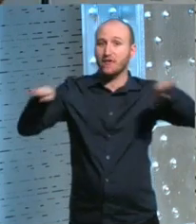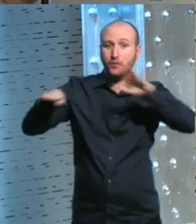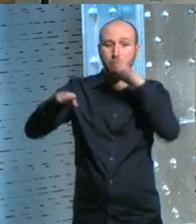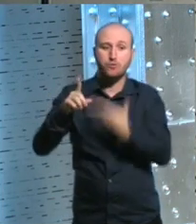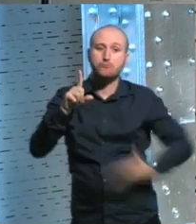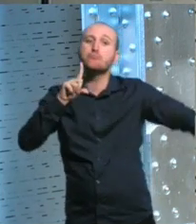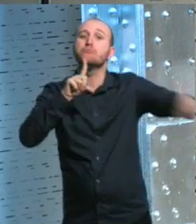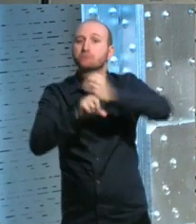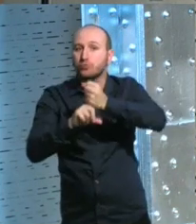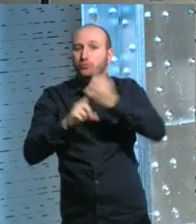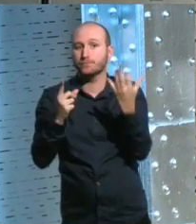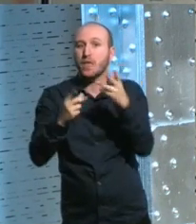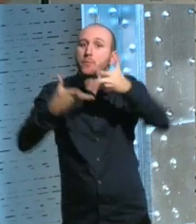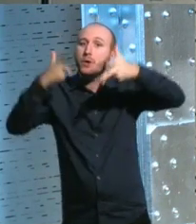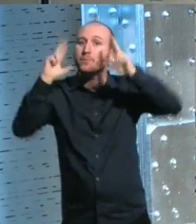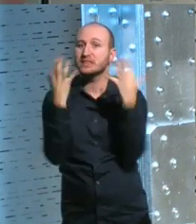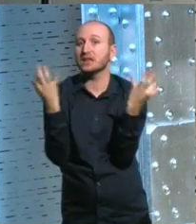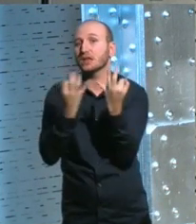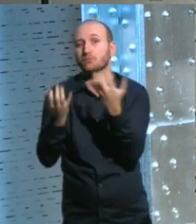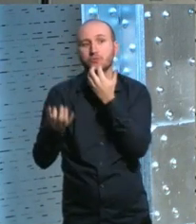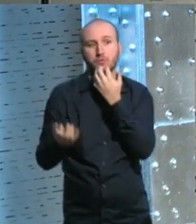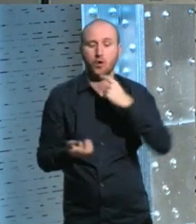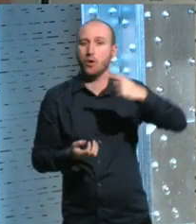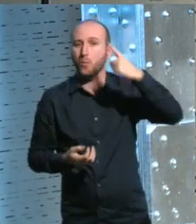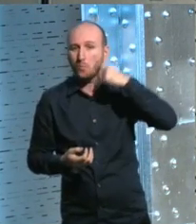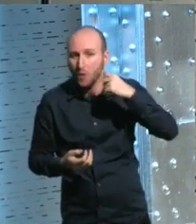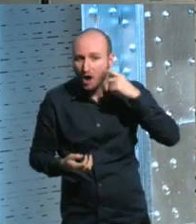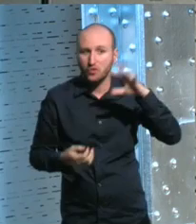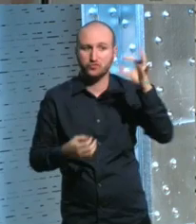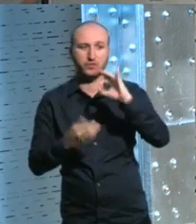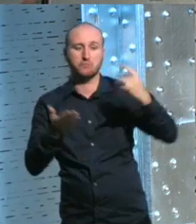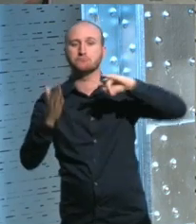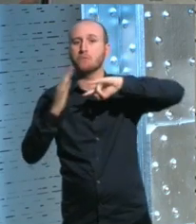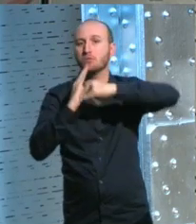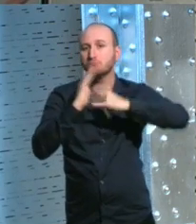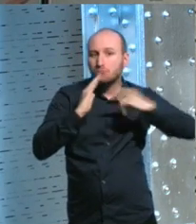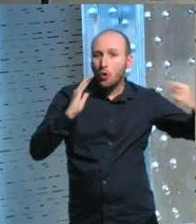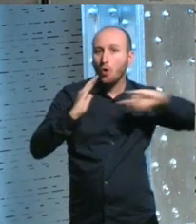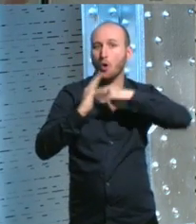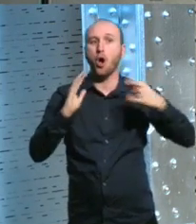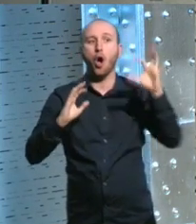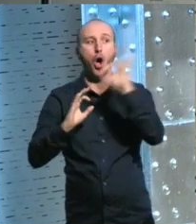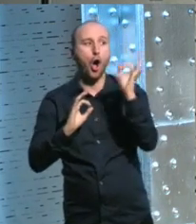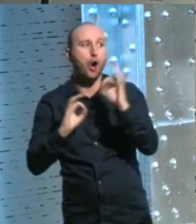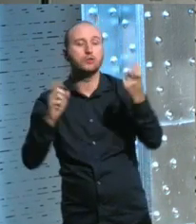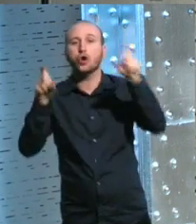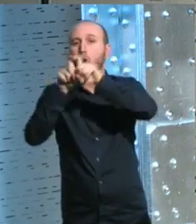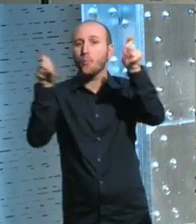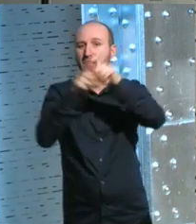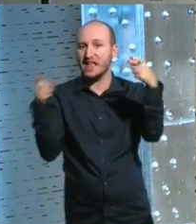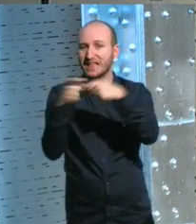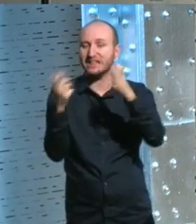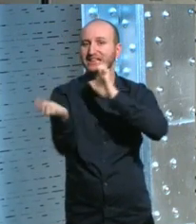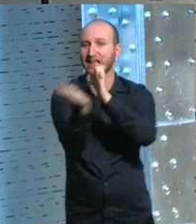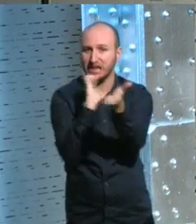que permite a los bancos, a los operadores de telecomunicación, a las compañías de tarjetas de